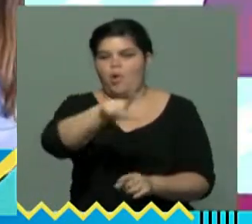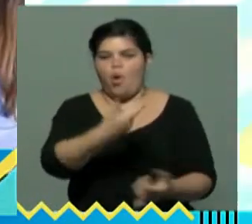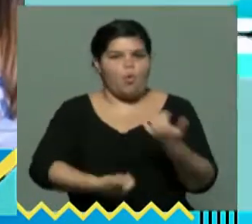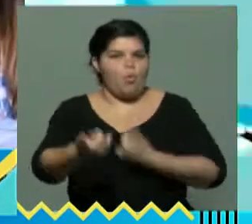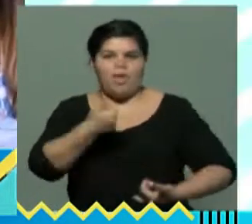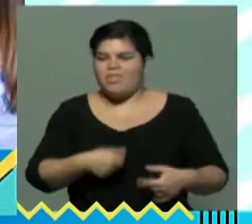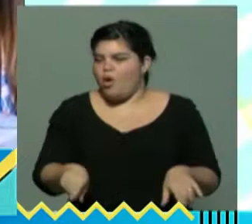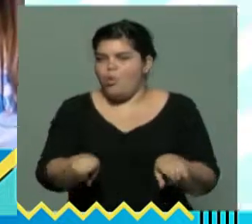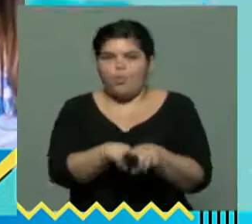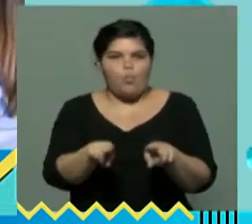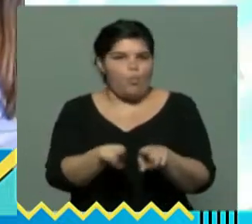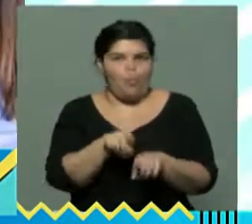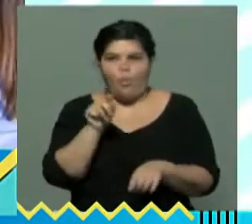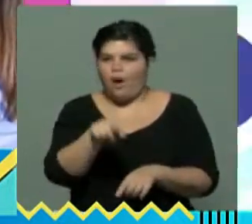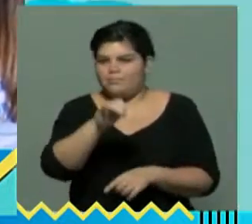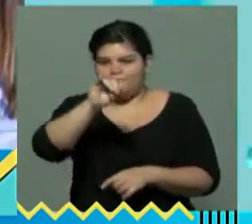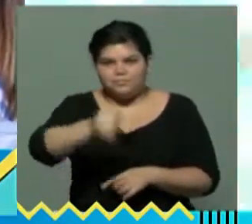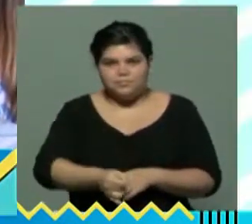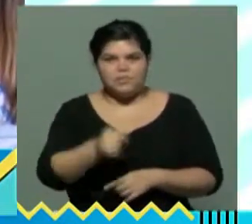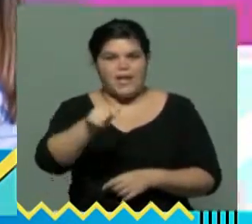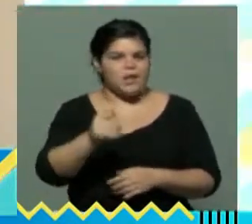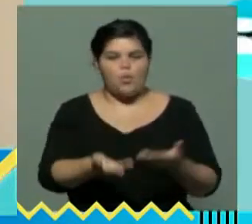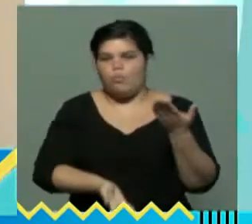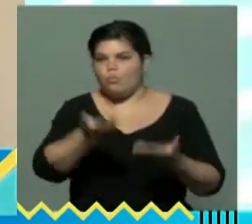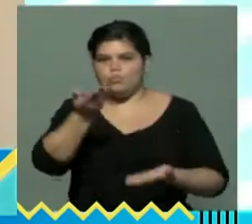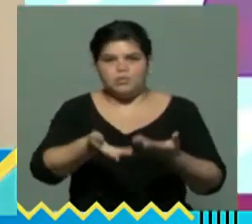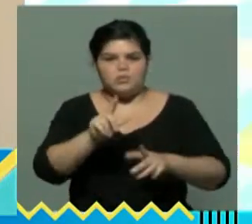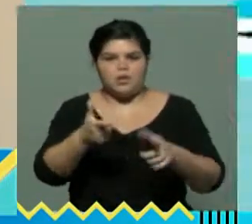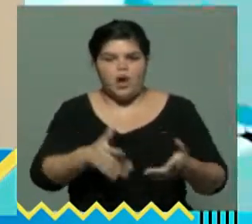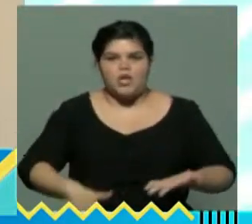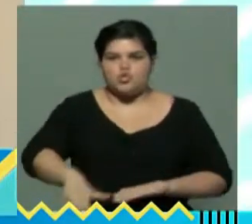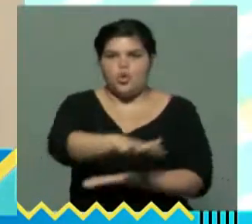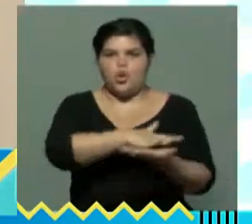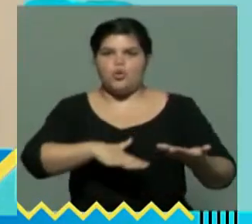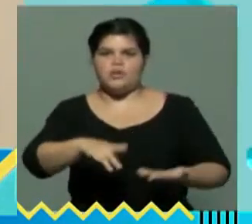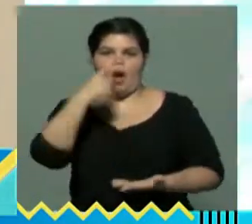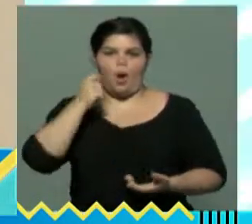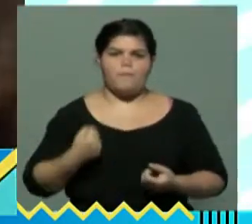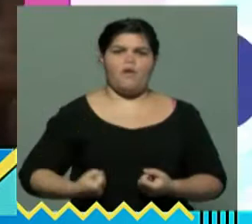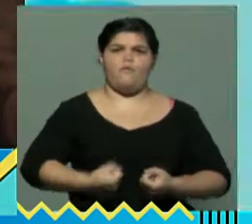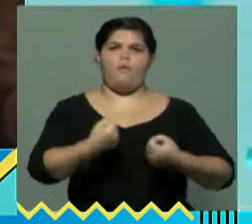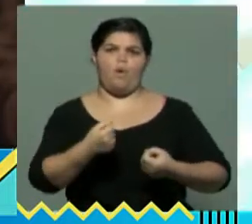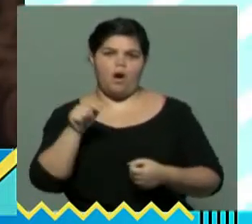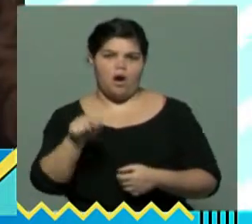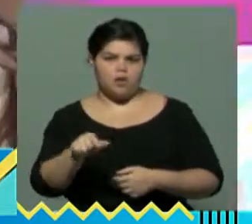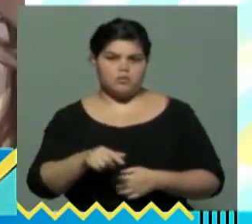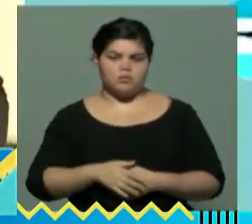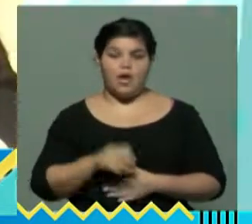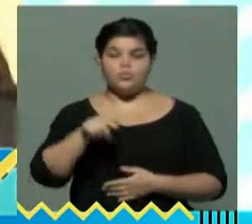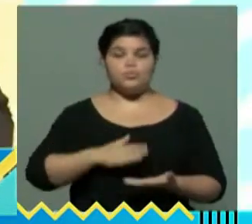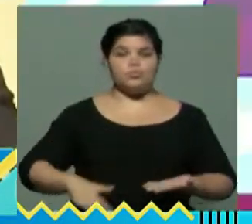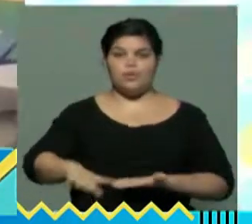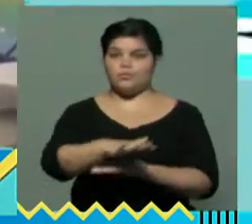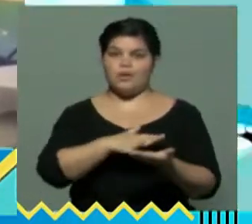las muestras nada más de la injusticia de la sociedad patriarcal que construimos, esta sociedad que